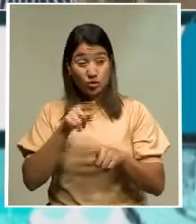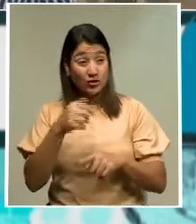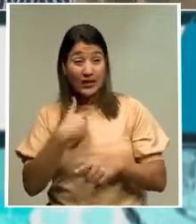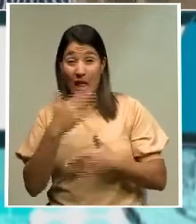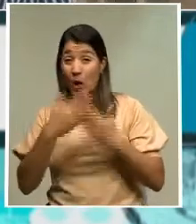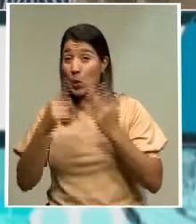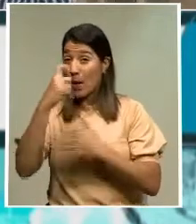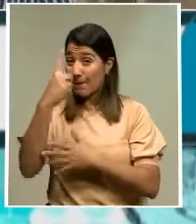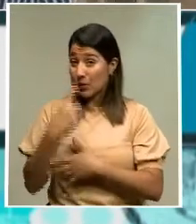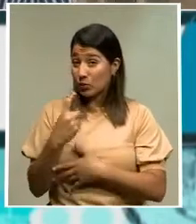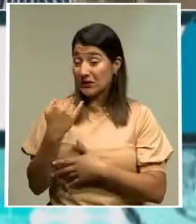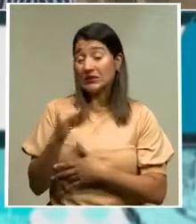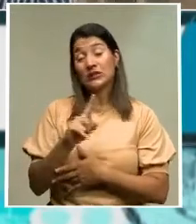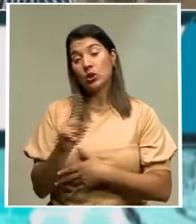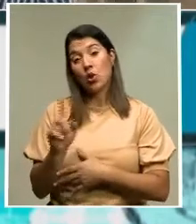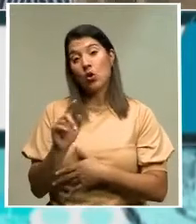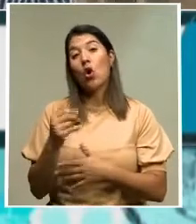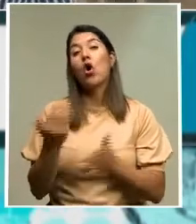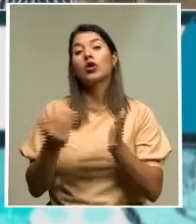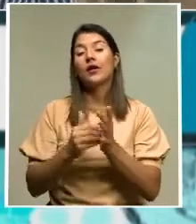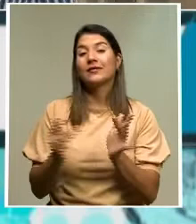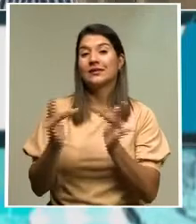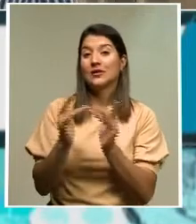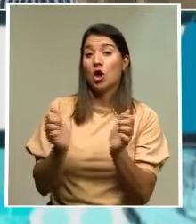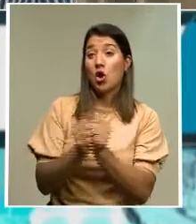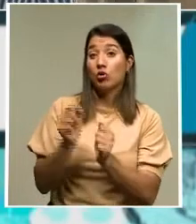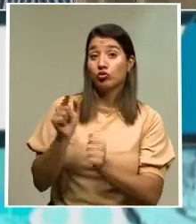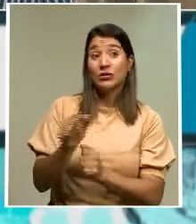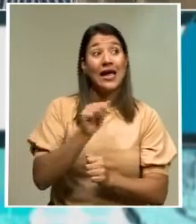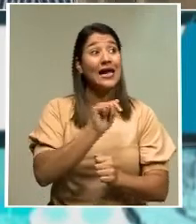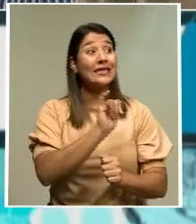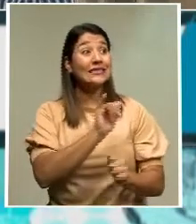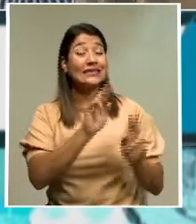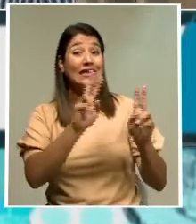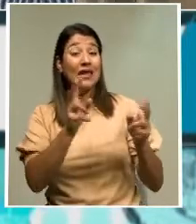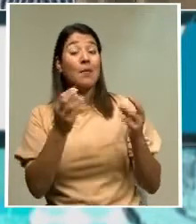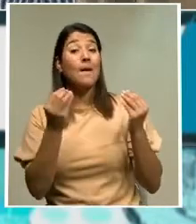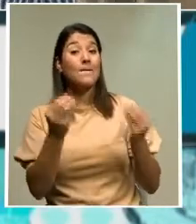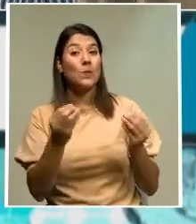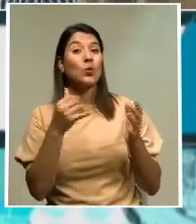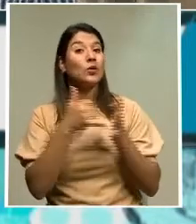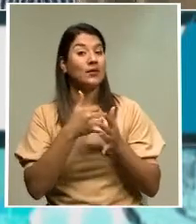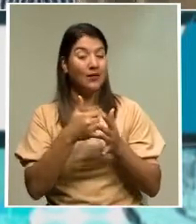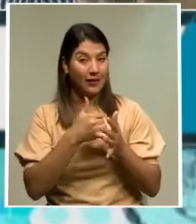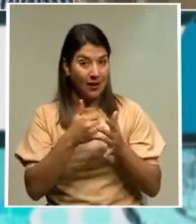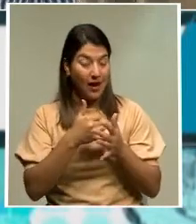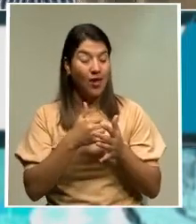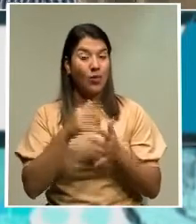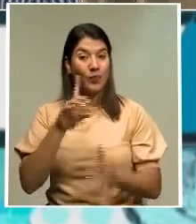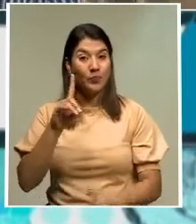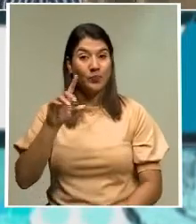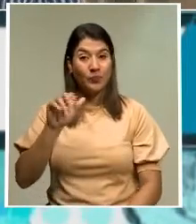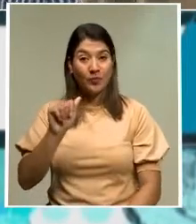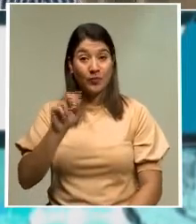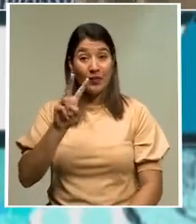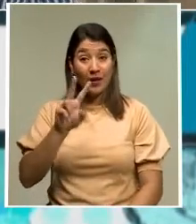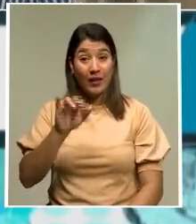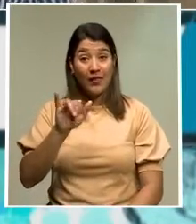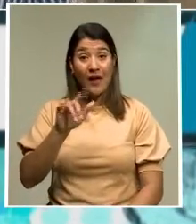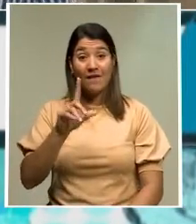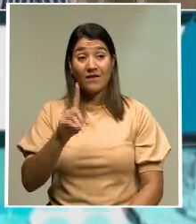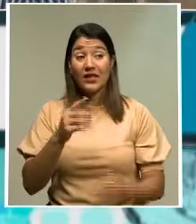principal donde hay muchísimo más de Costa Rica Noticias. Un tema delicadísimo, David, delicadísimo,